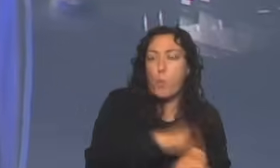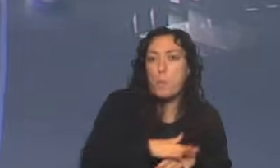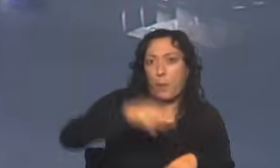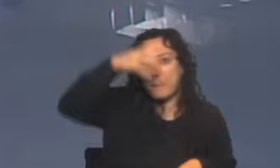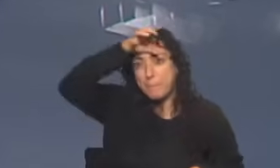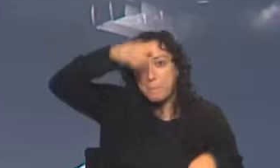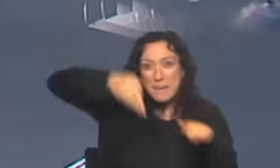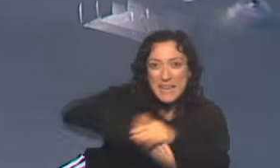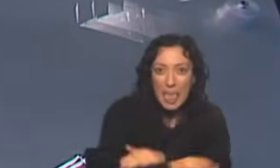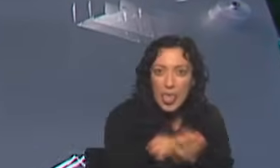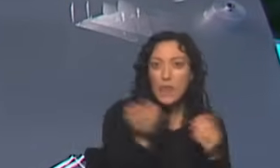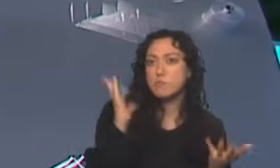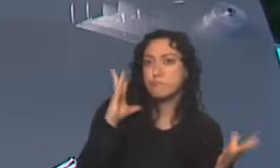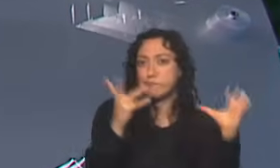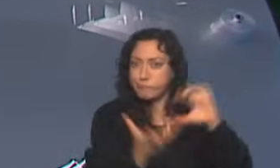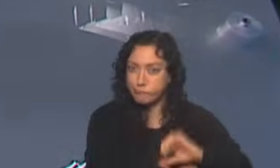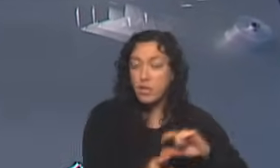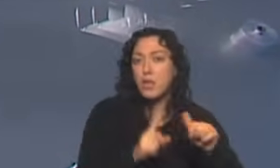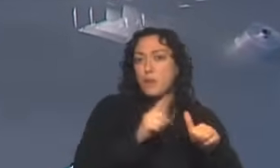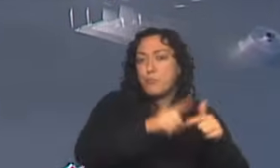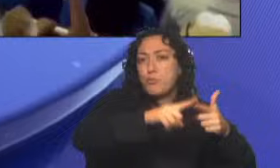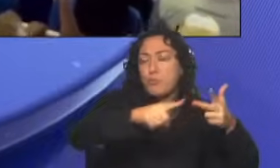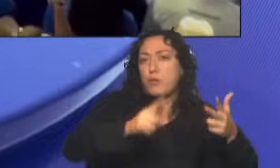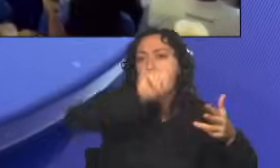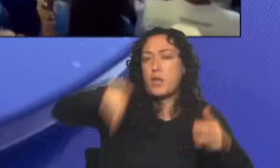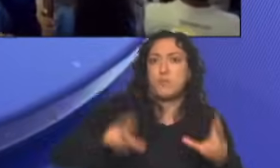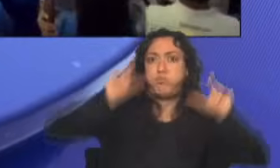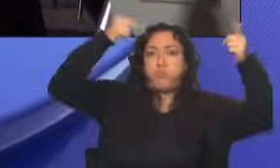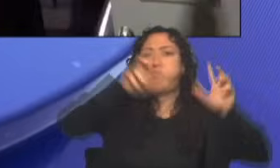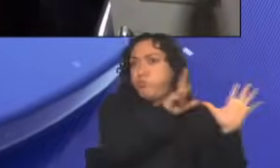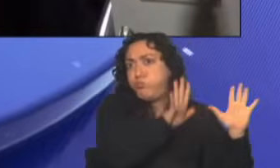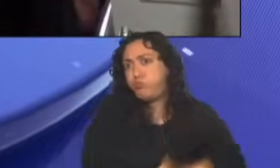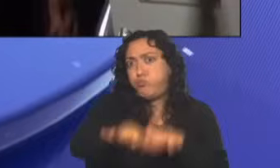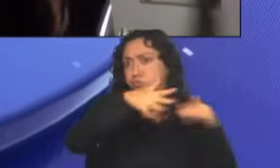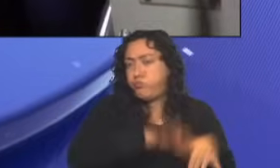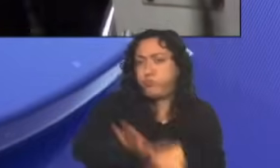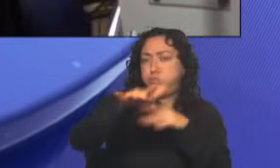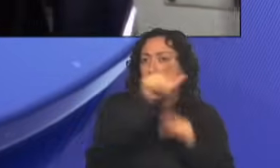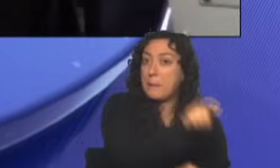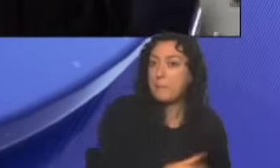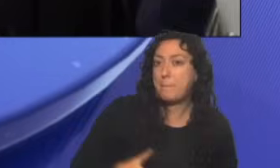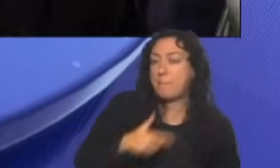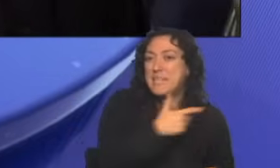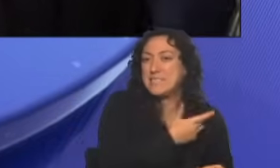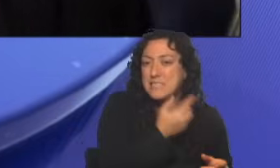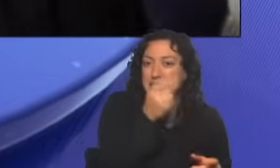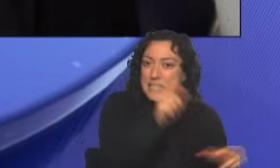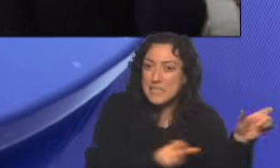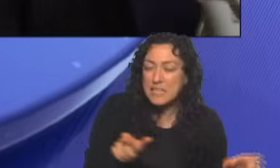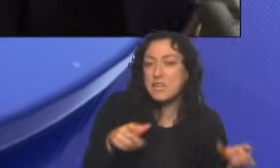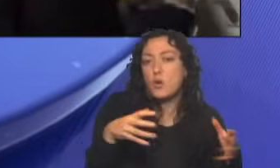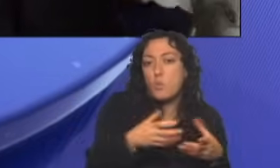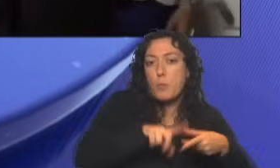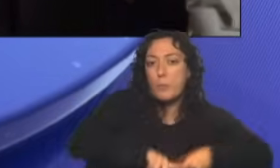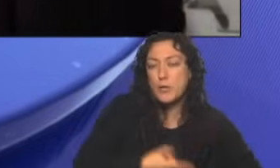bueno, provoca un conjunto de movilizaciones que va erosionando al presidente de uno de los partidos históricos